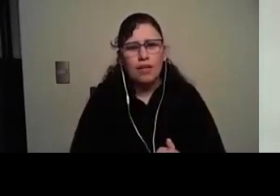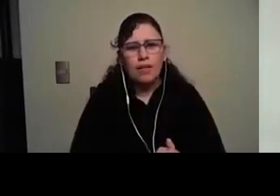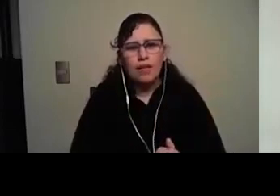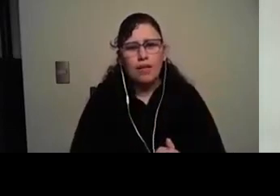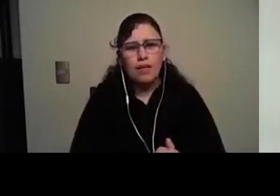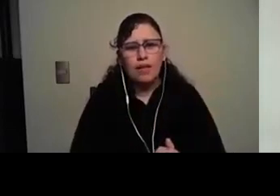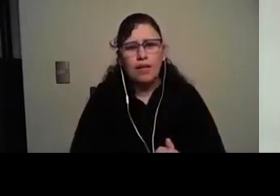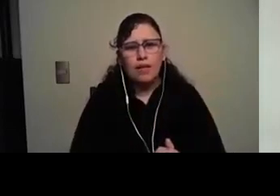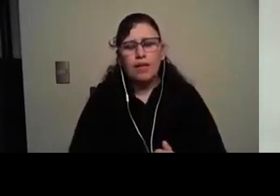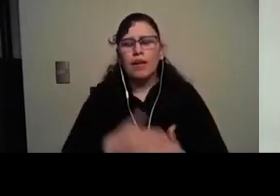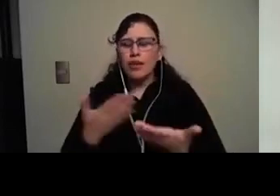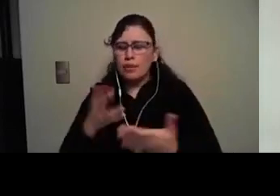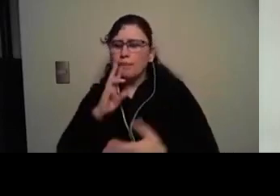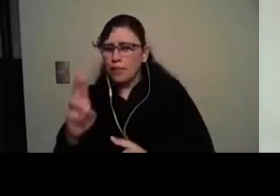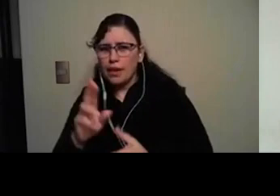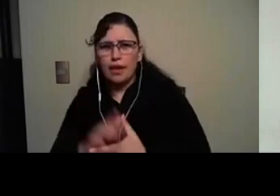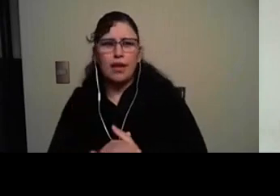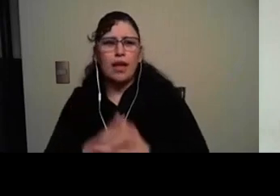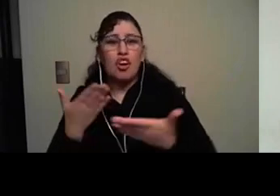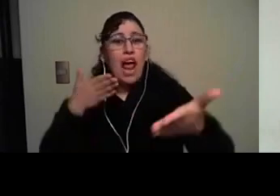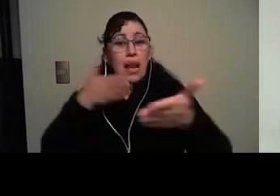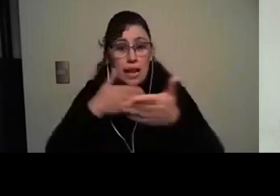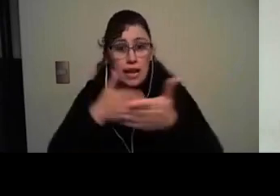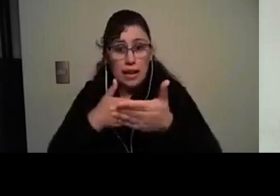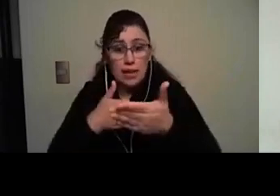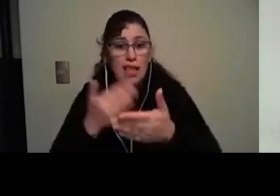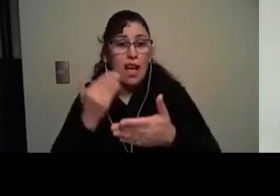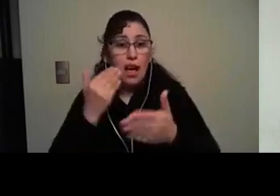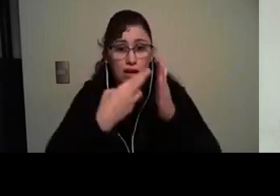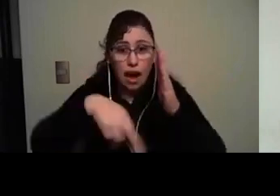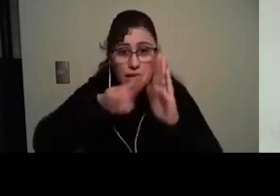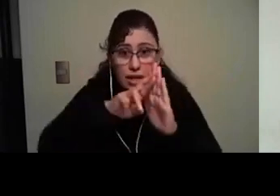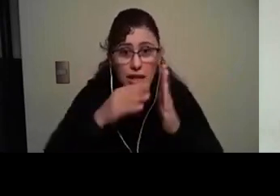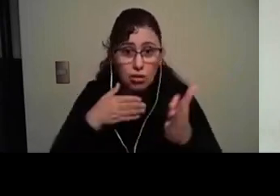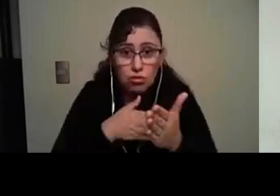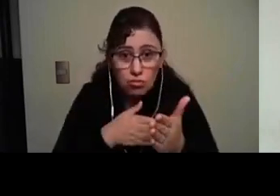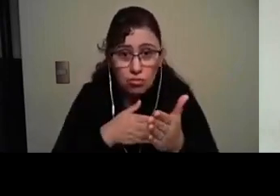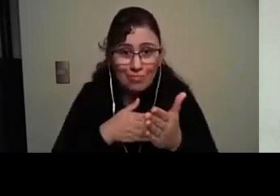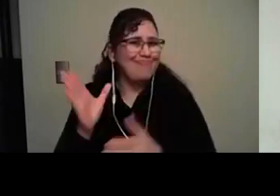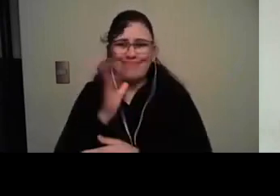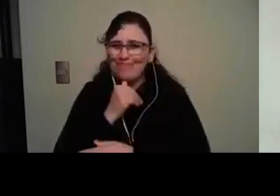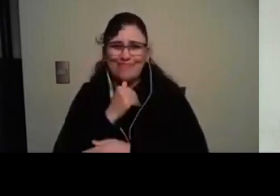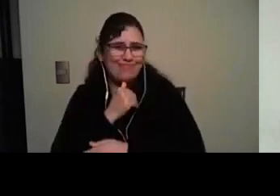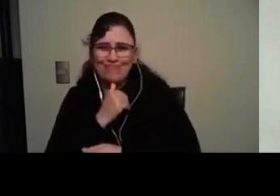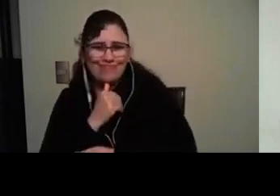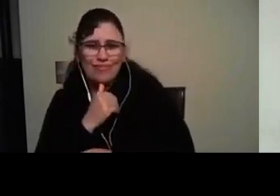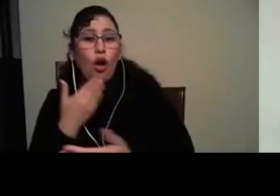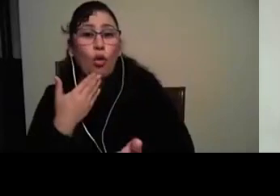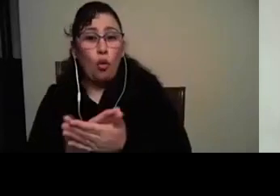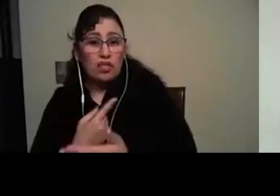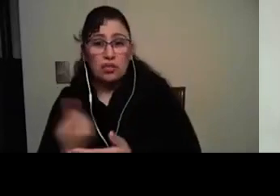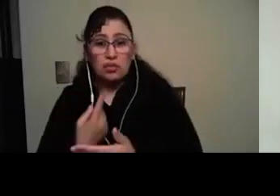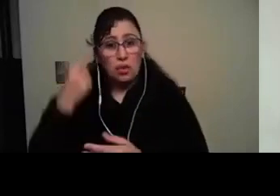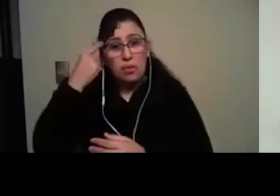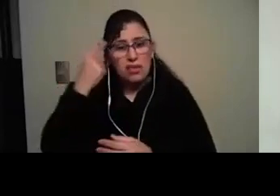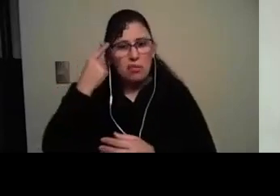Sí, mira, lo primero es que no hay límite. Ya cuando uno tiende a creer que no se puede lograr, ya